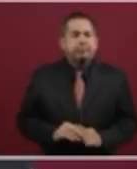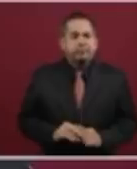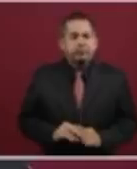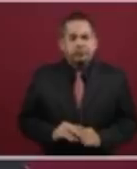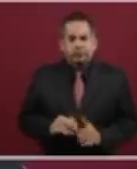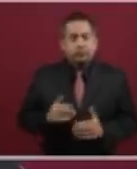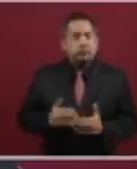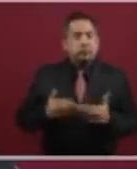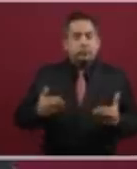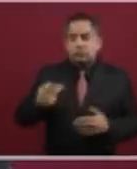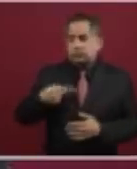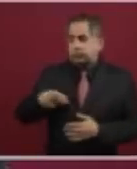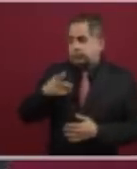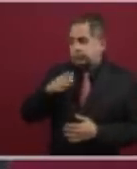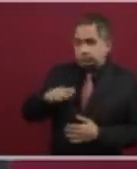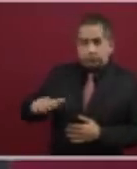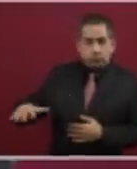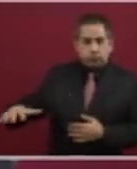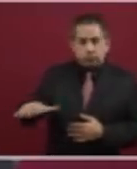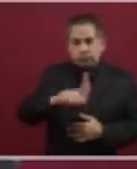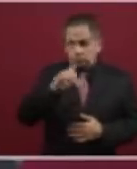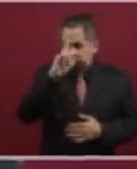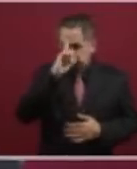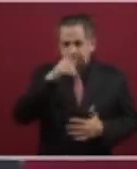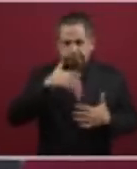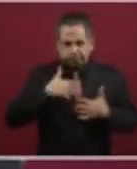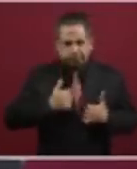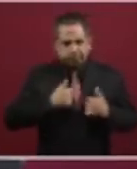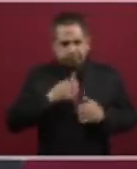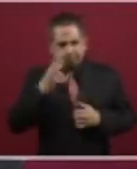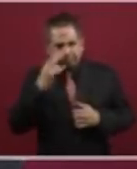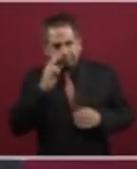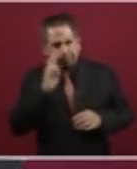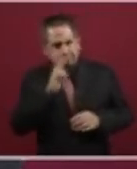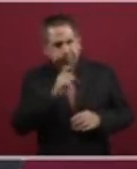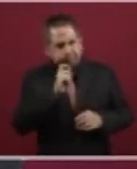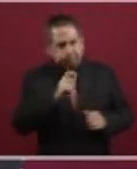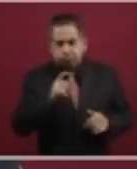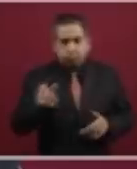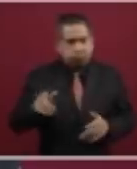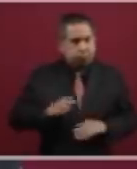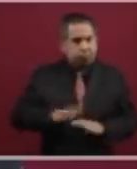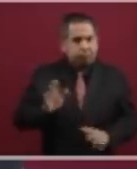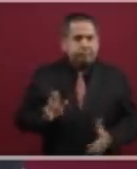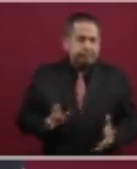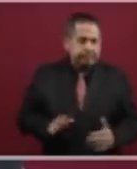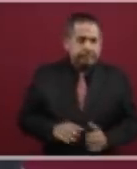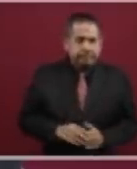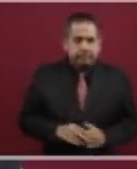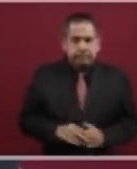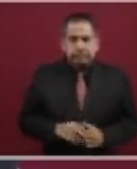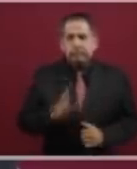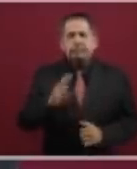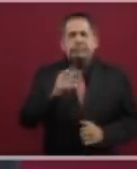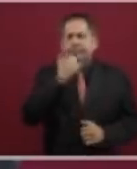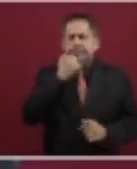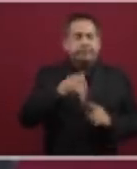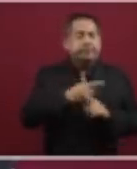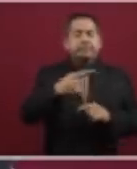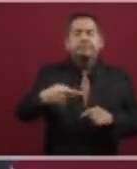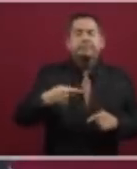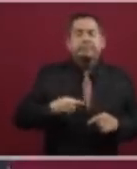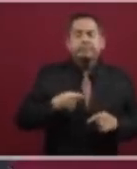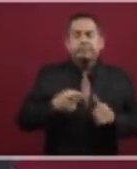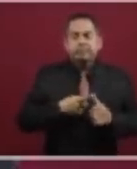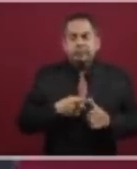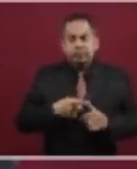la gente está mucho más consciente que antes. Bueno, pero la primera pregunta fue,